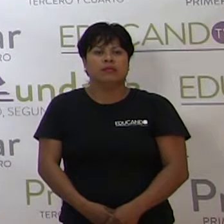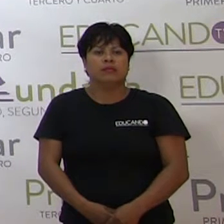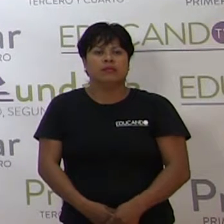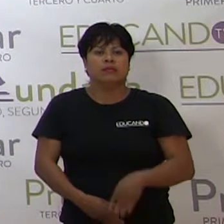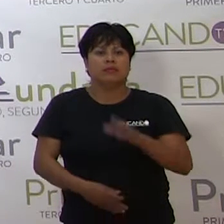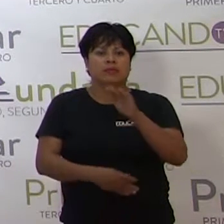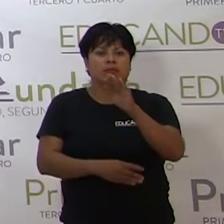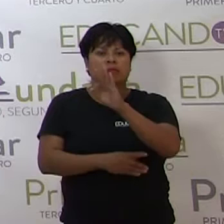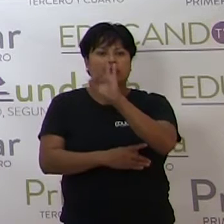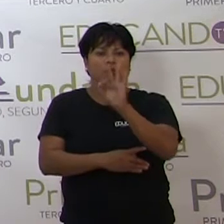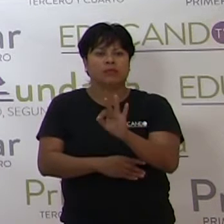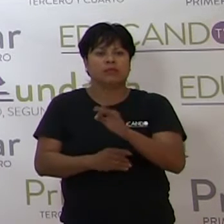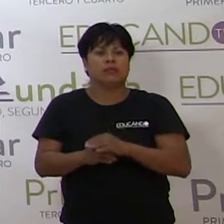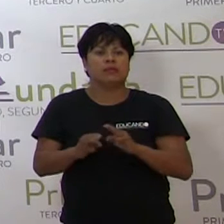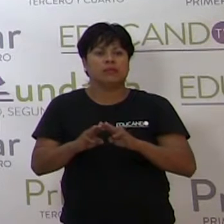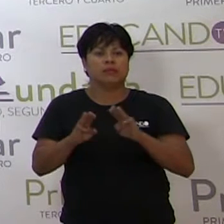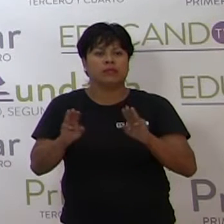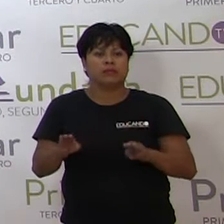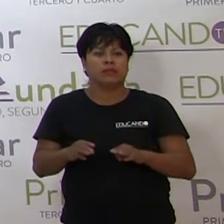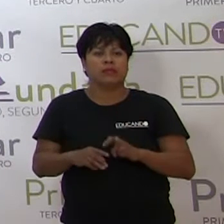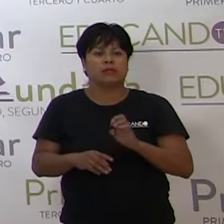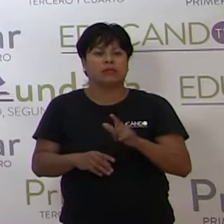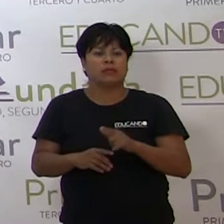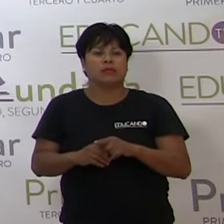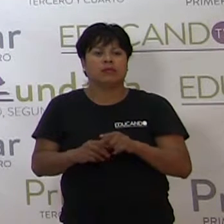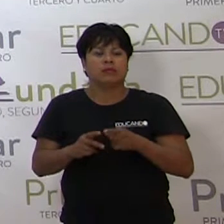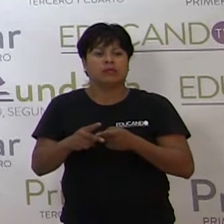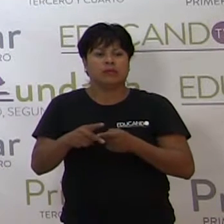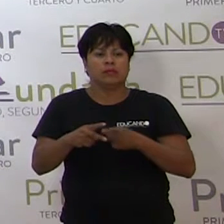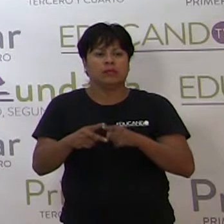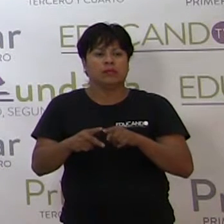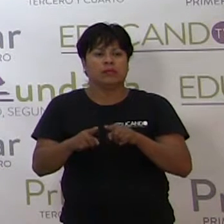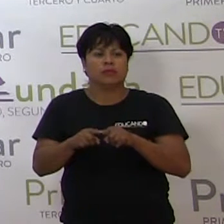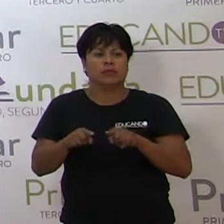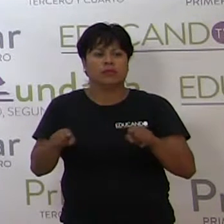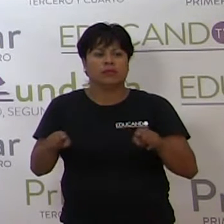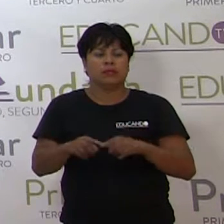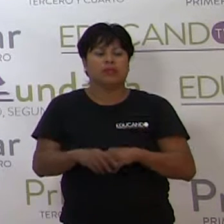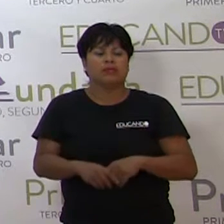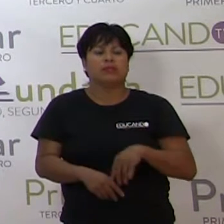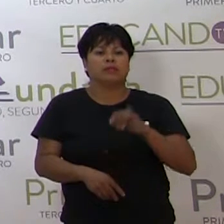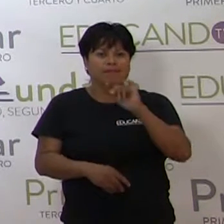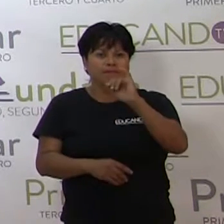90 grados. Mide el ángulo recto, ¿sí?